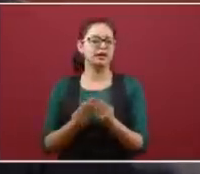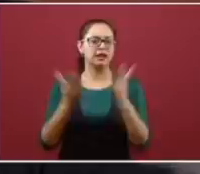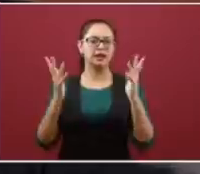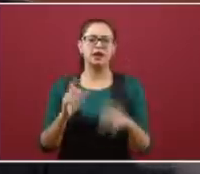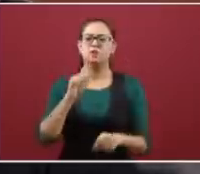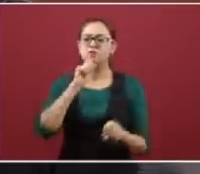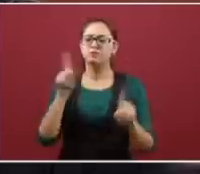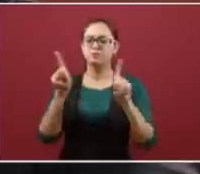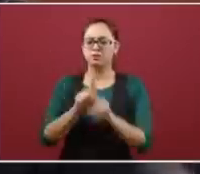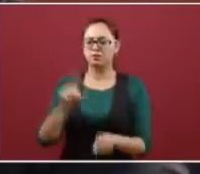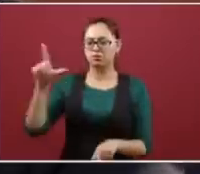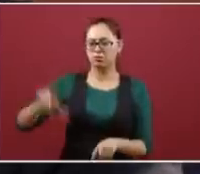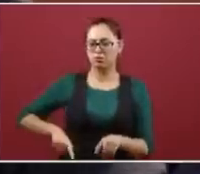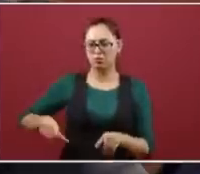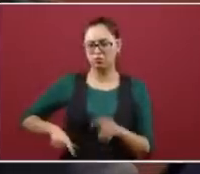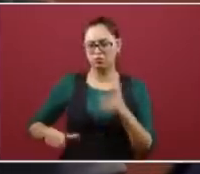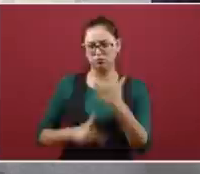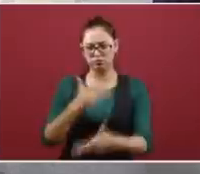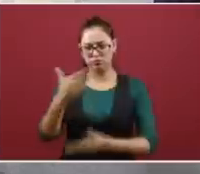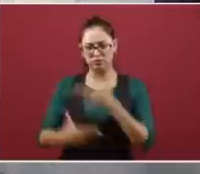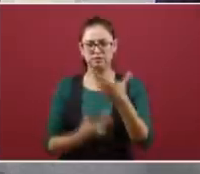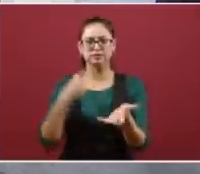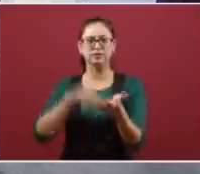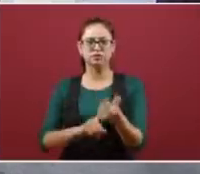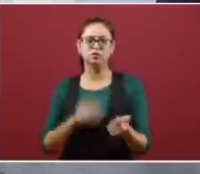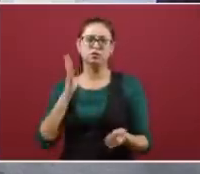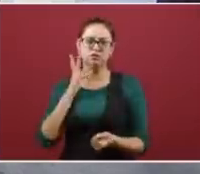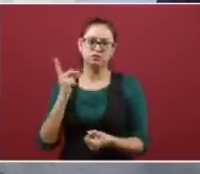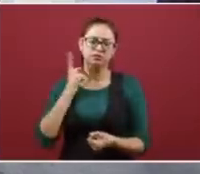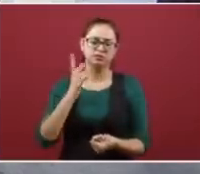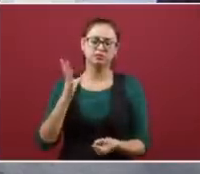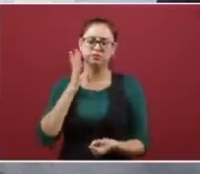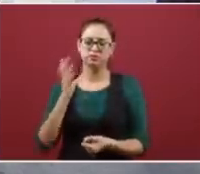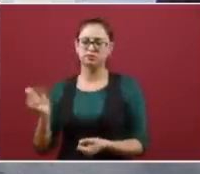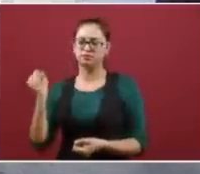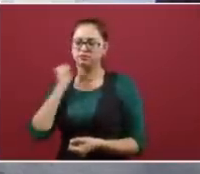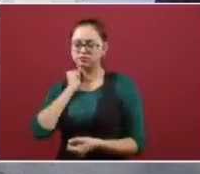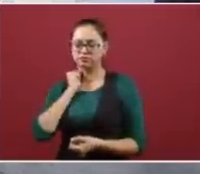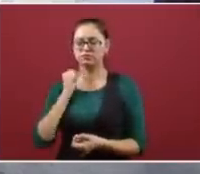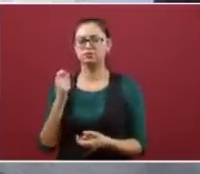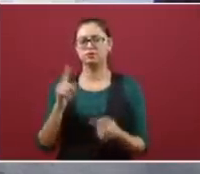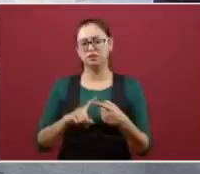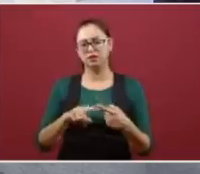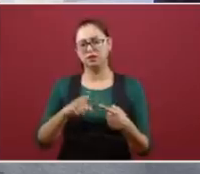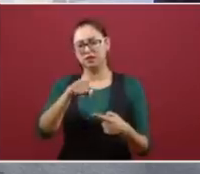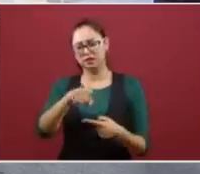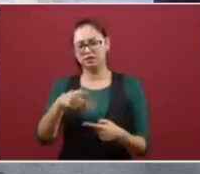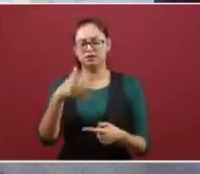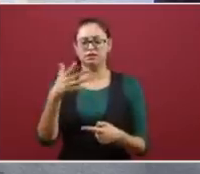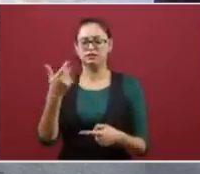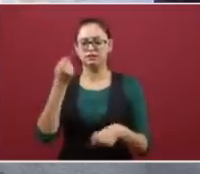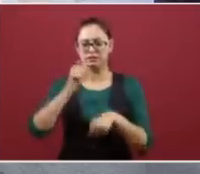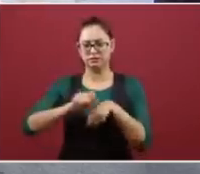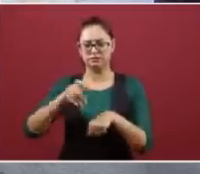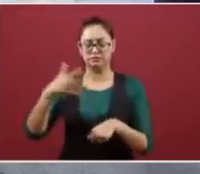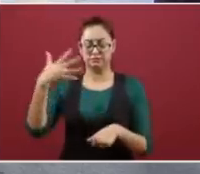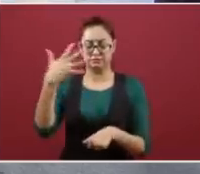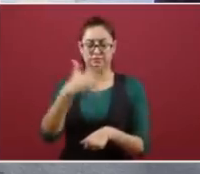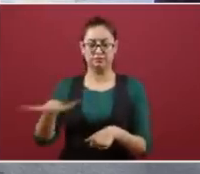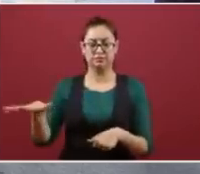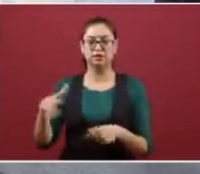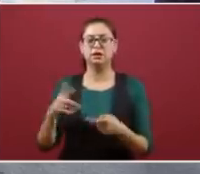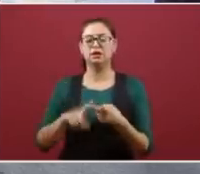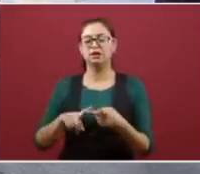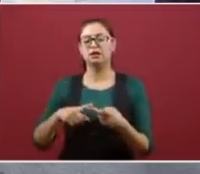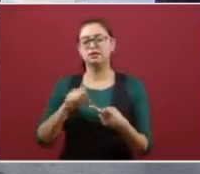y estuvieron ahí en las cámaras tanto el general secretario el almirante secretario el secretario de seguridad